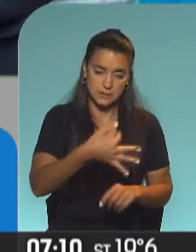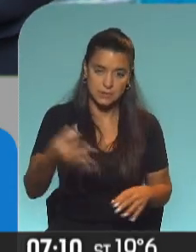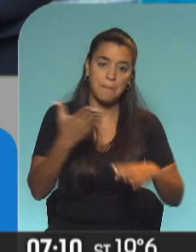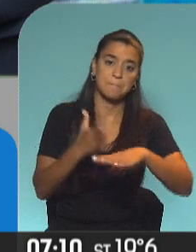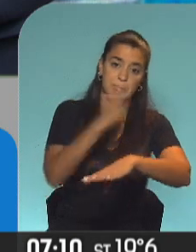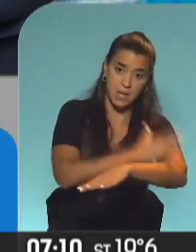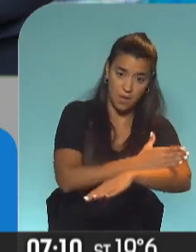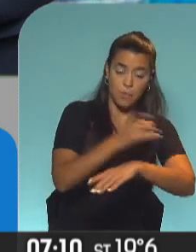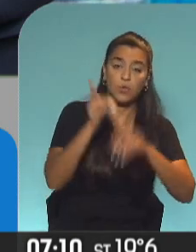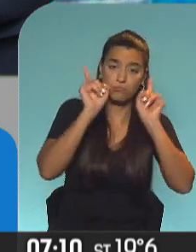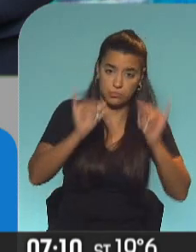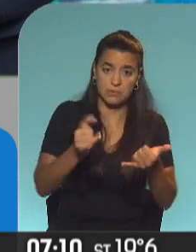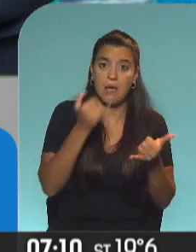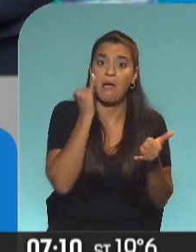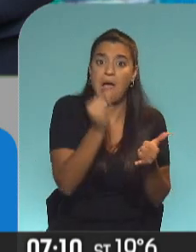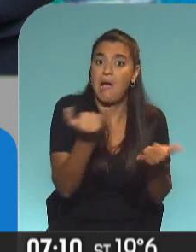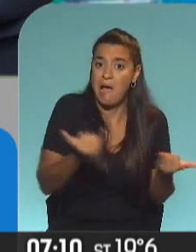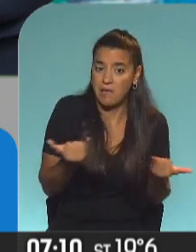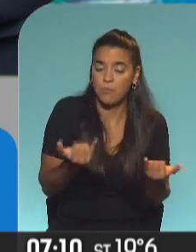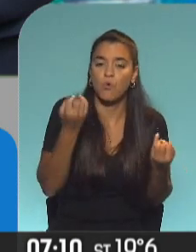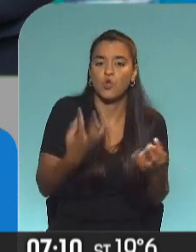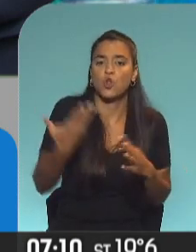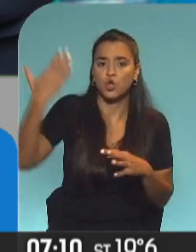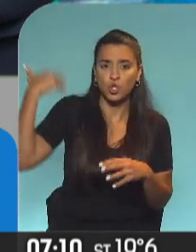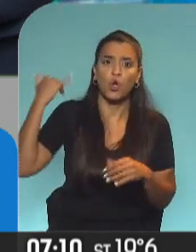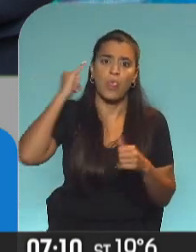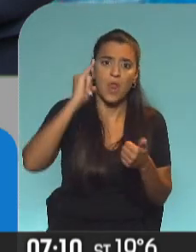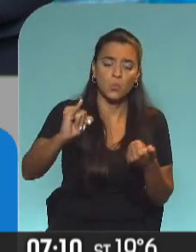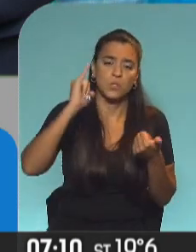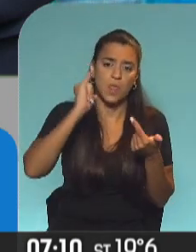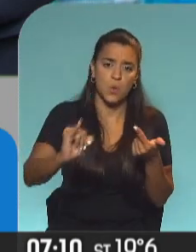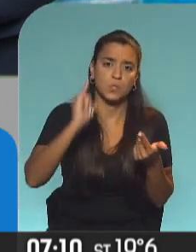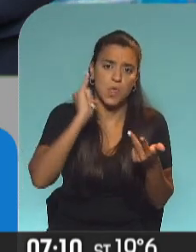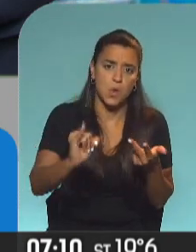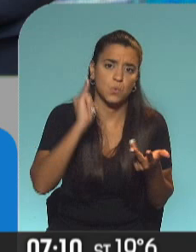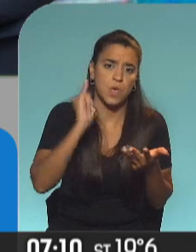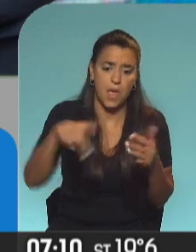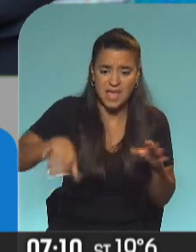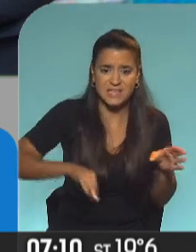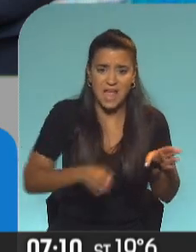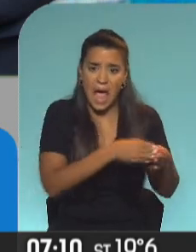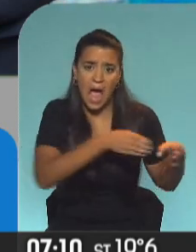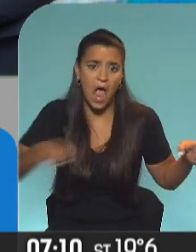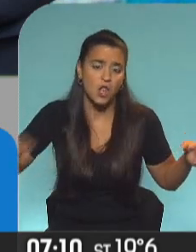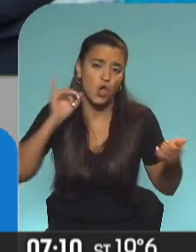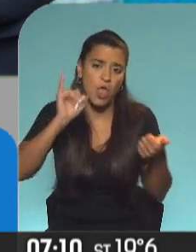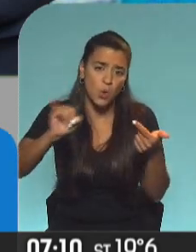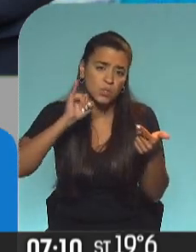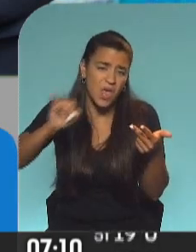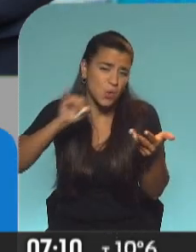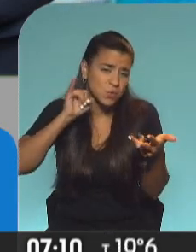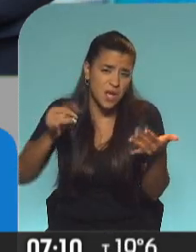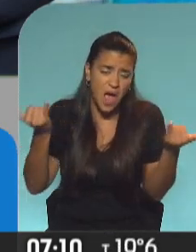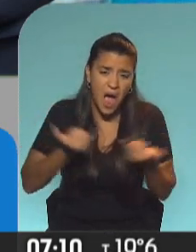y concomitante, porque nosotros venimos denunciando a lo largo de todo este año, generado